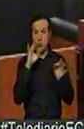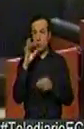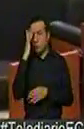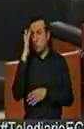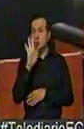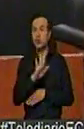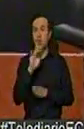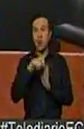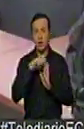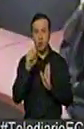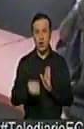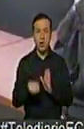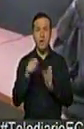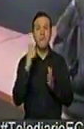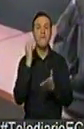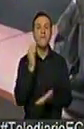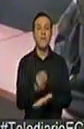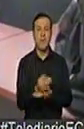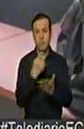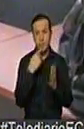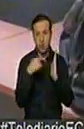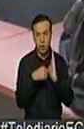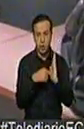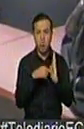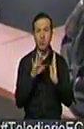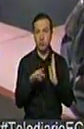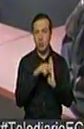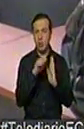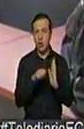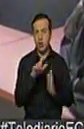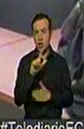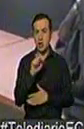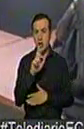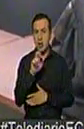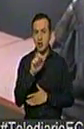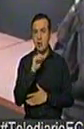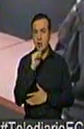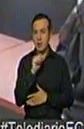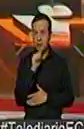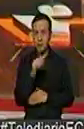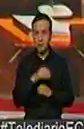inasistencia de 6 abogados, entre ellos el de Larrea. Olga Velasco, Medios Públicos.